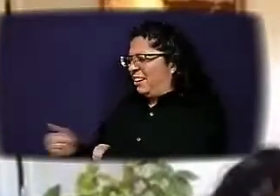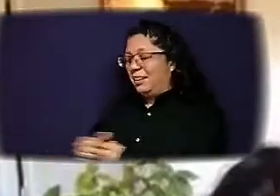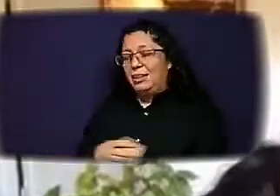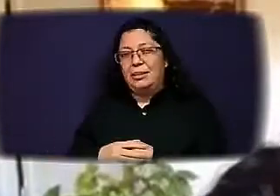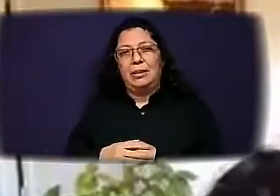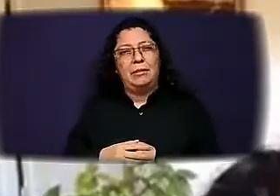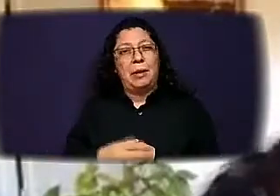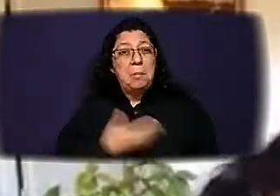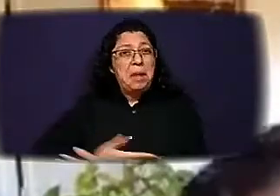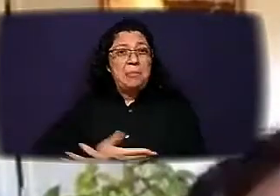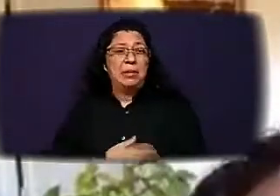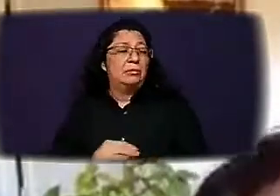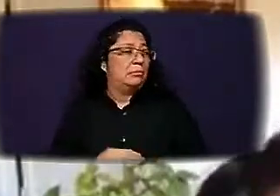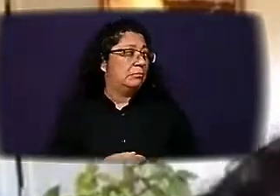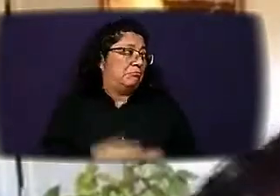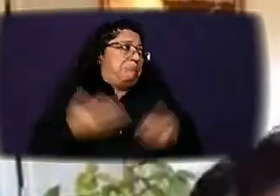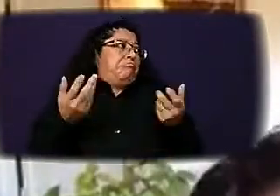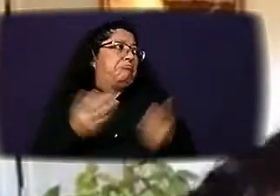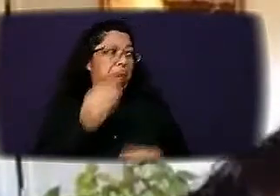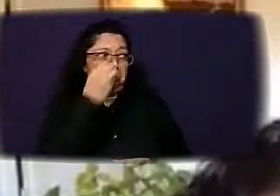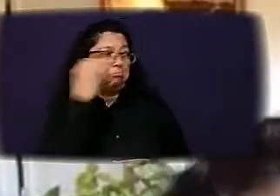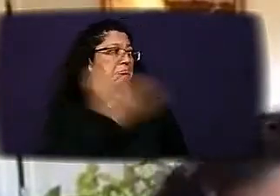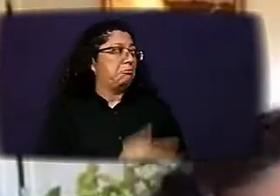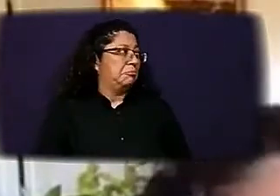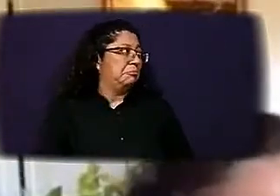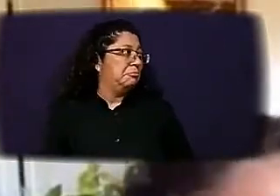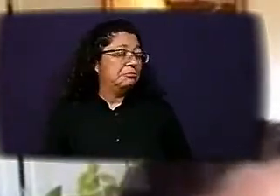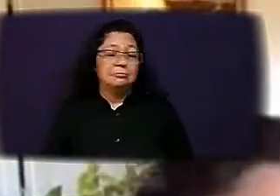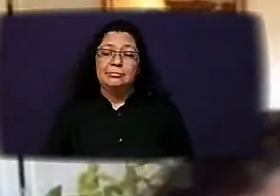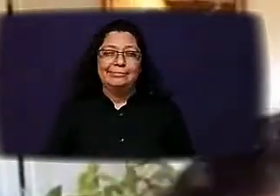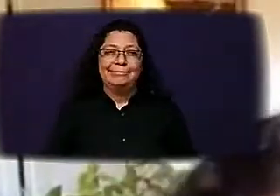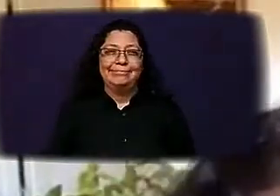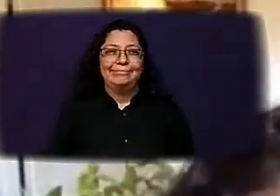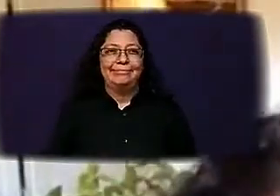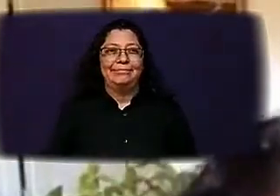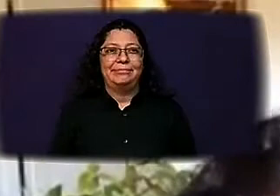molesta a Baby para nada.